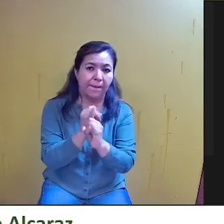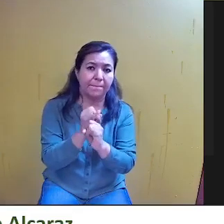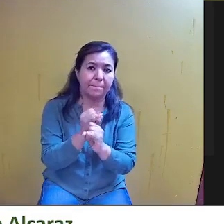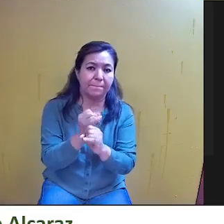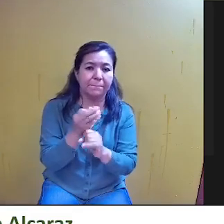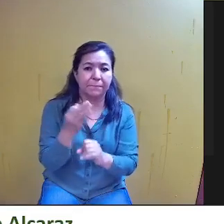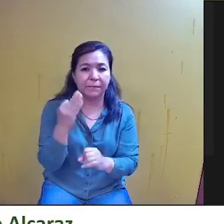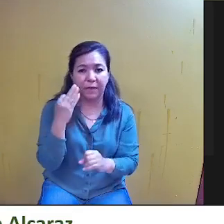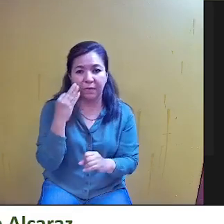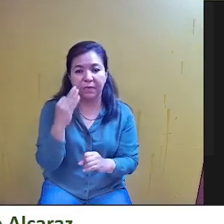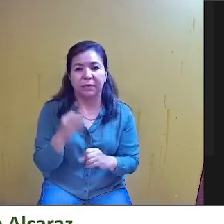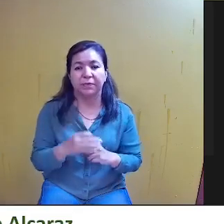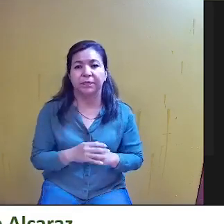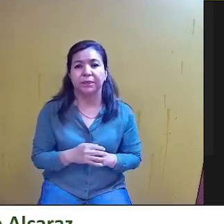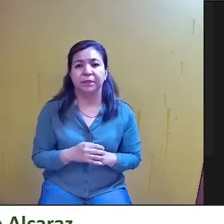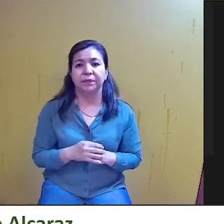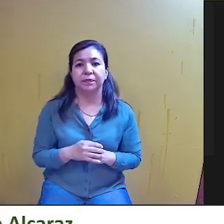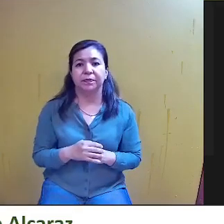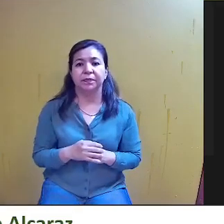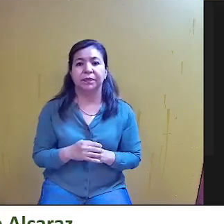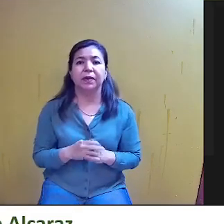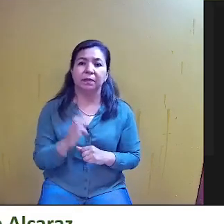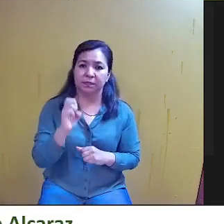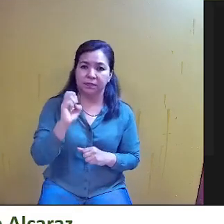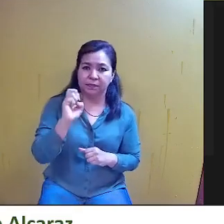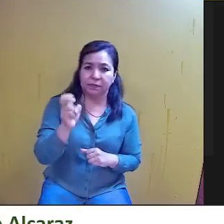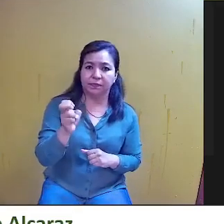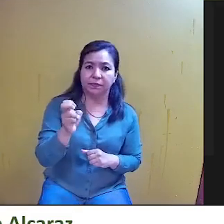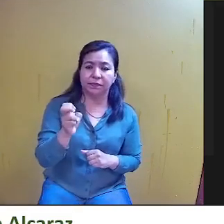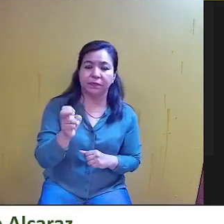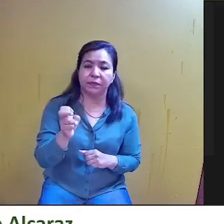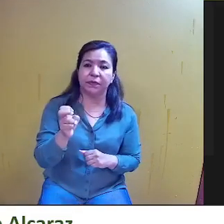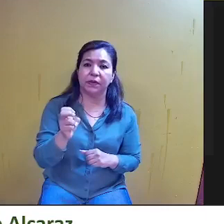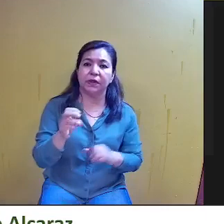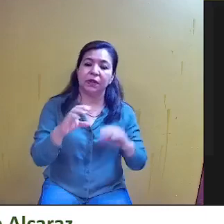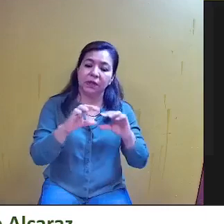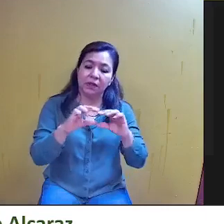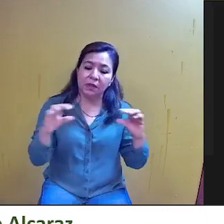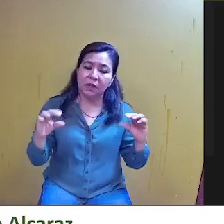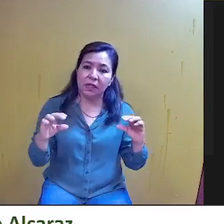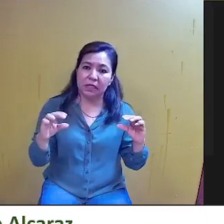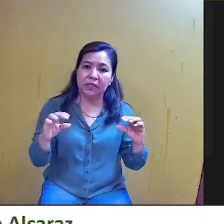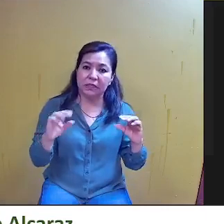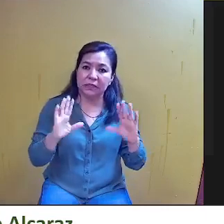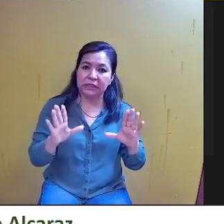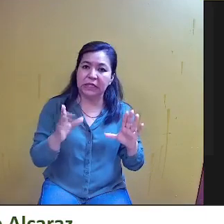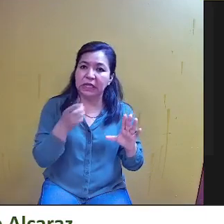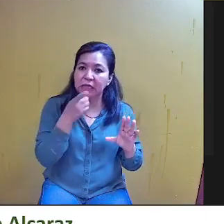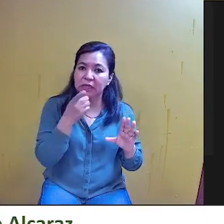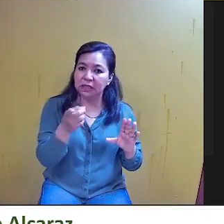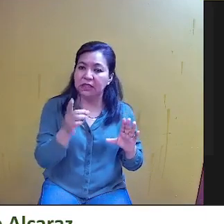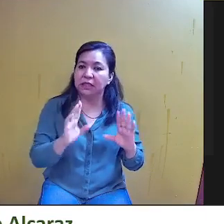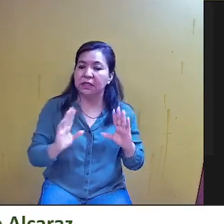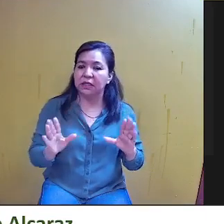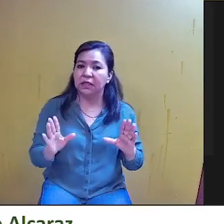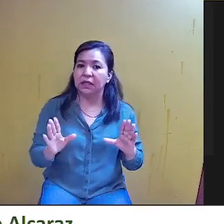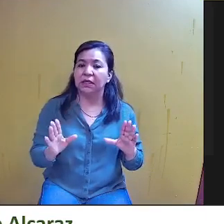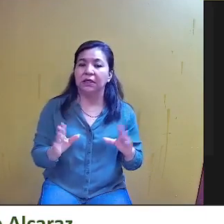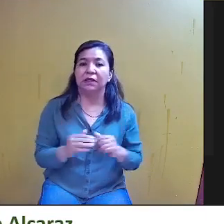plataforma electoral Facebook. Por eso, de las frases que les acabo de narrar, nosotros señalamos que no